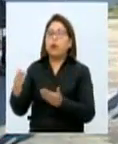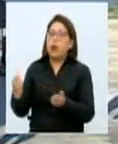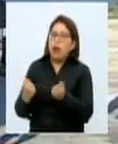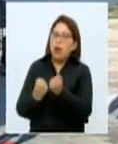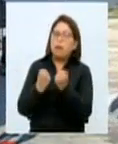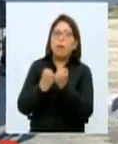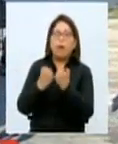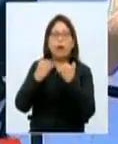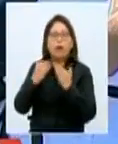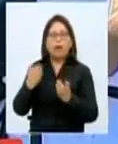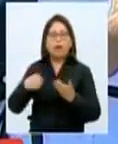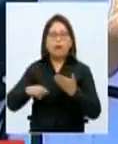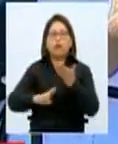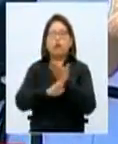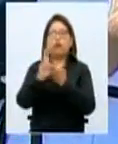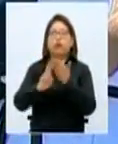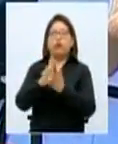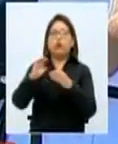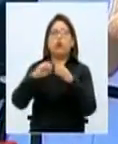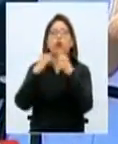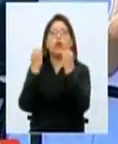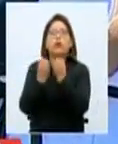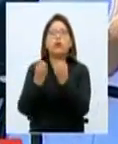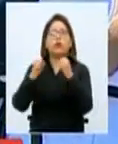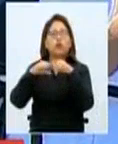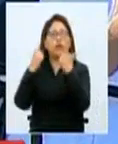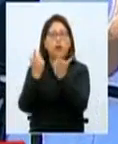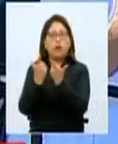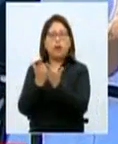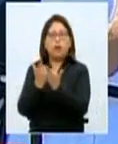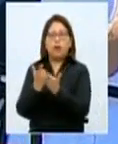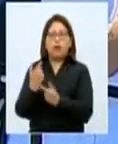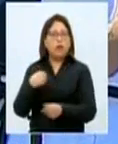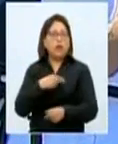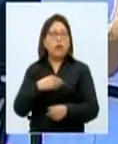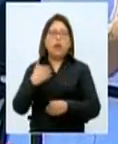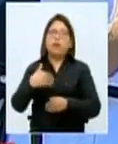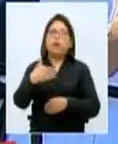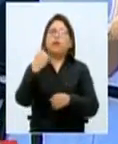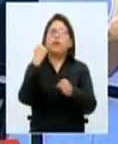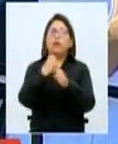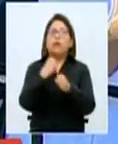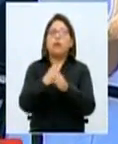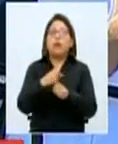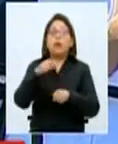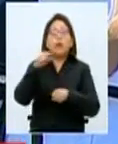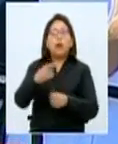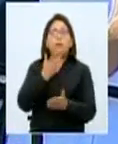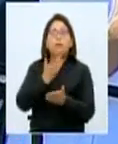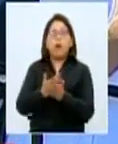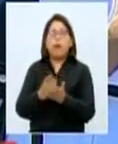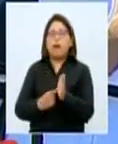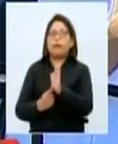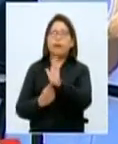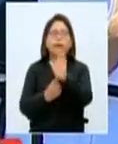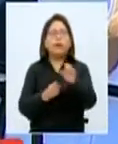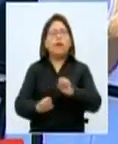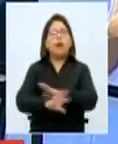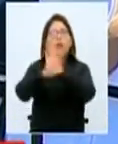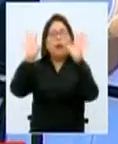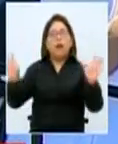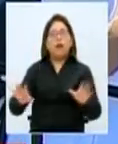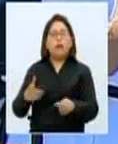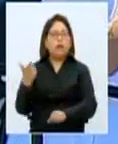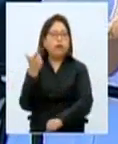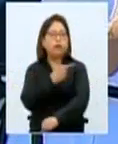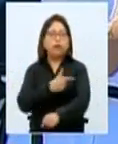dan ese apoyo, ese respaldo de nuestras organizaciones, porque estamos trabajando, aquí está la prueba de ello, Bolivia tiene